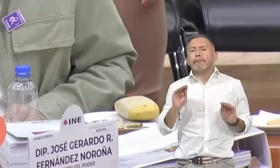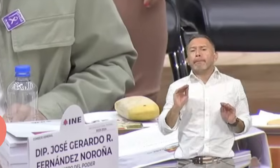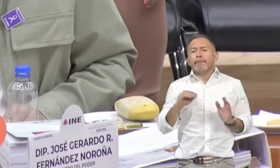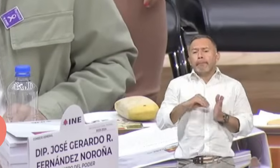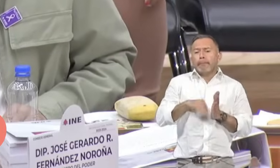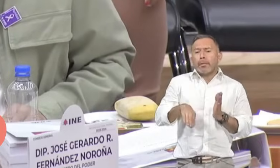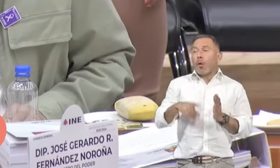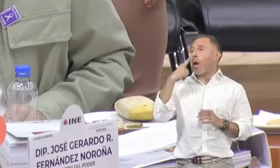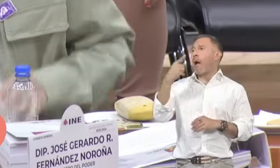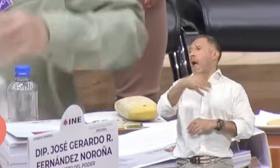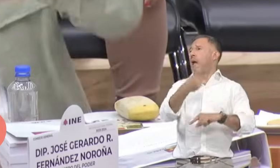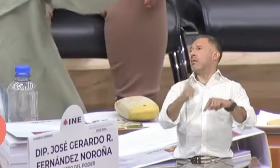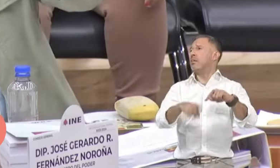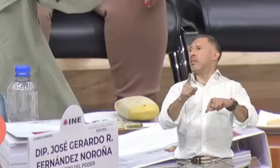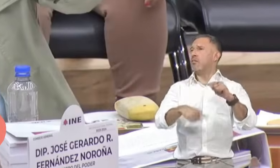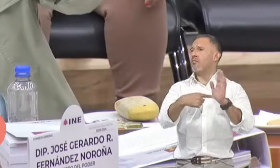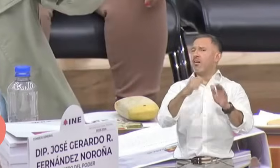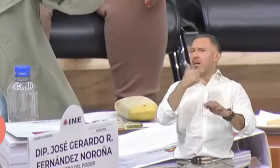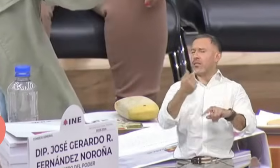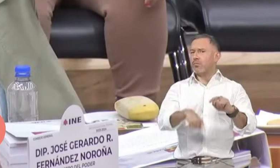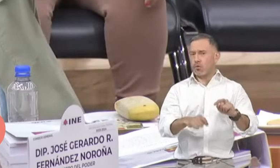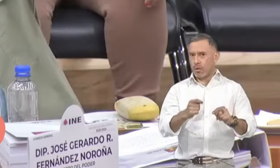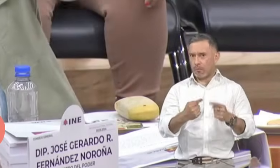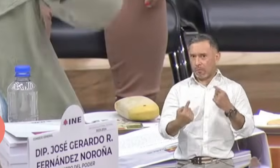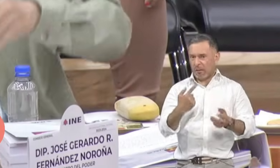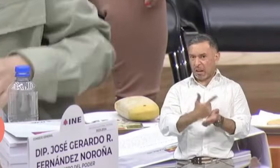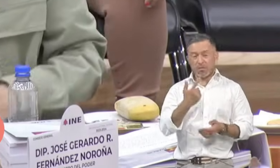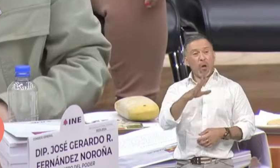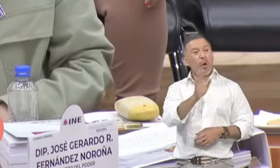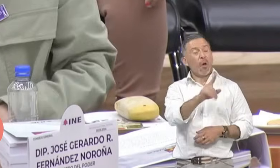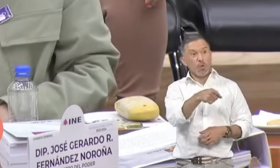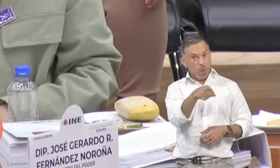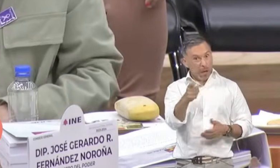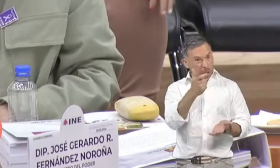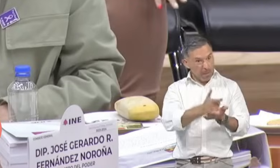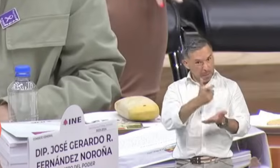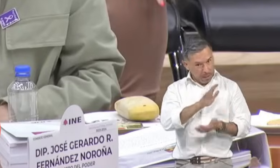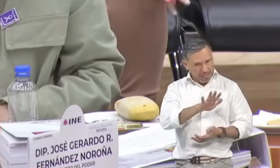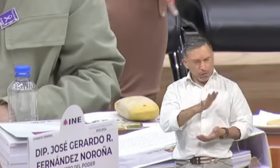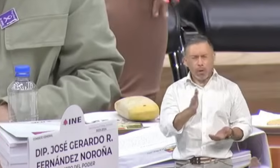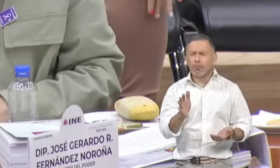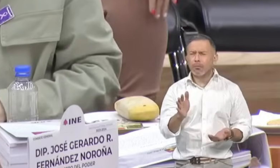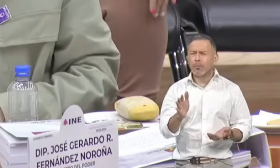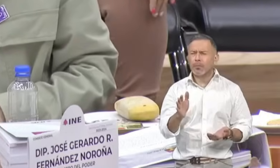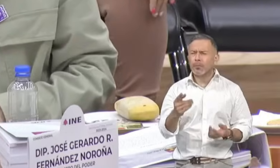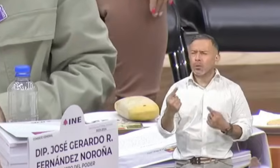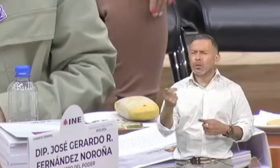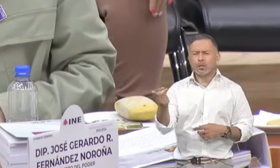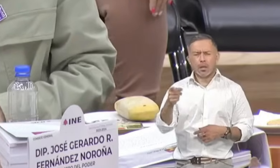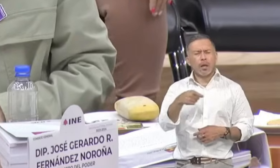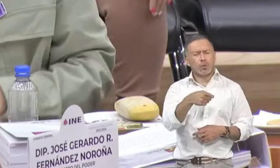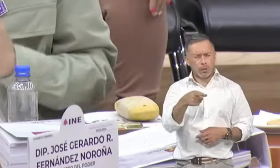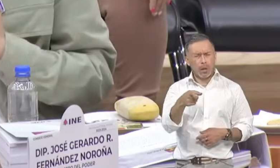caso. Y airadísimo, señor, está amenazando. Ahorita dijo, traten de guardar más a su